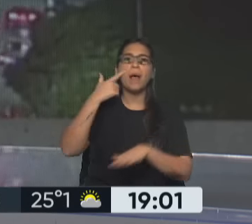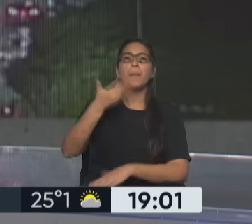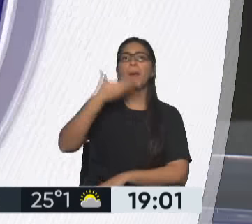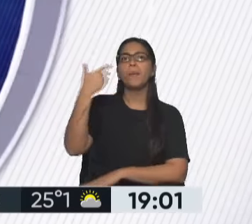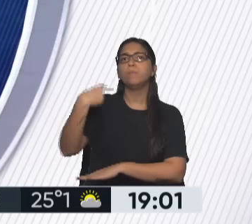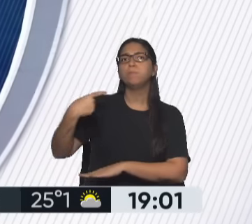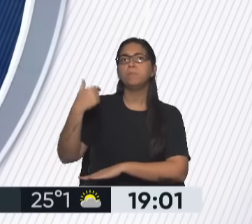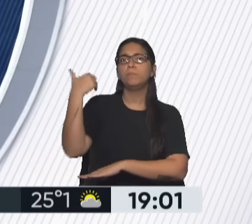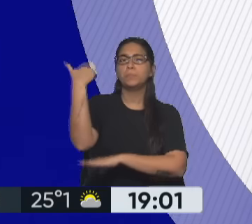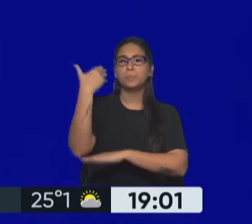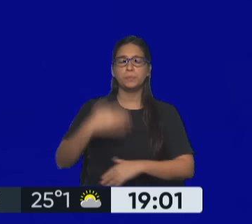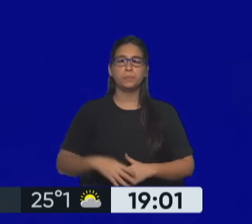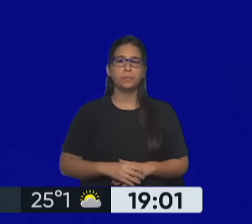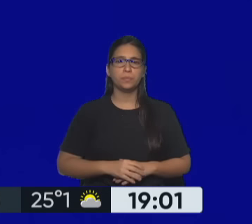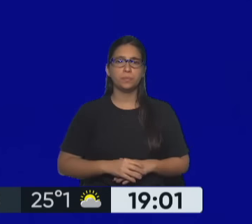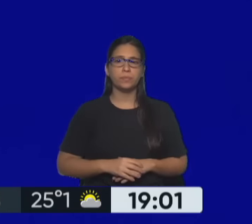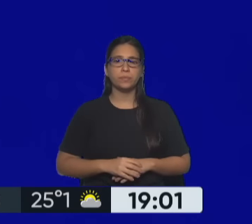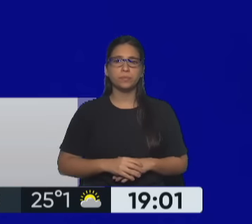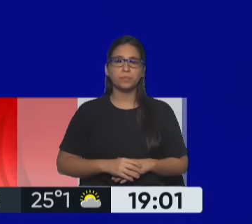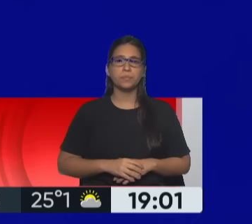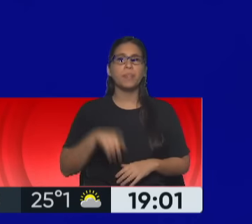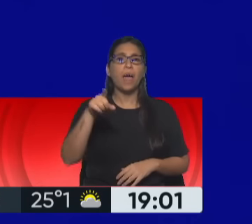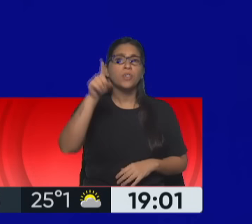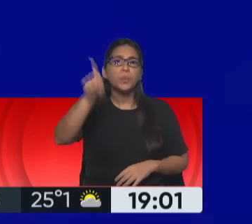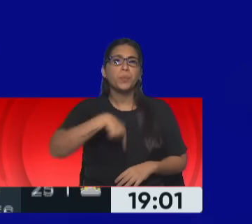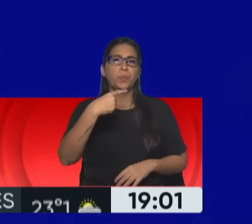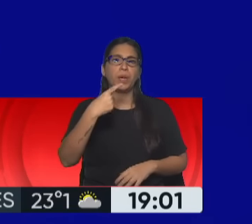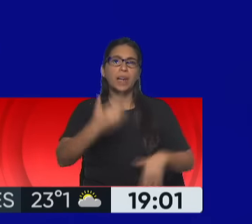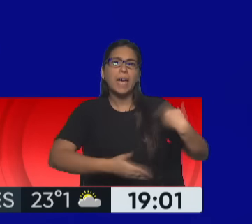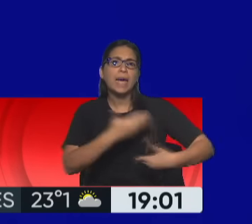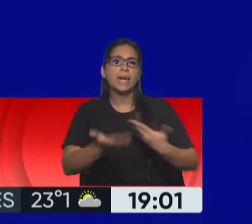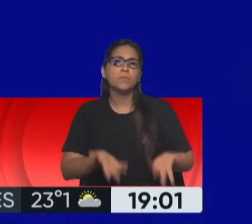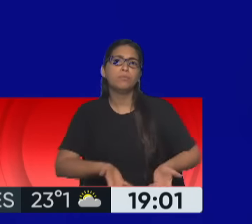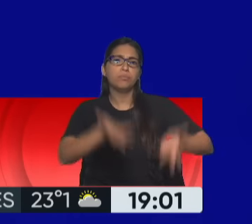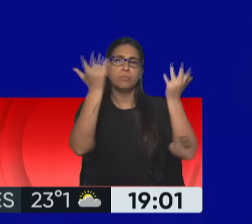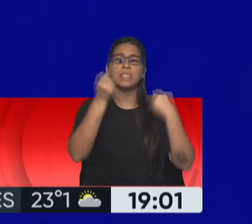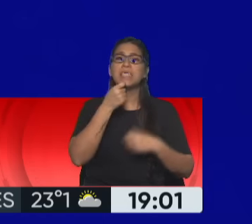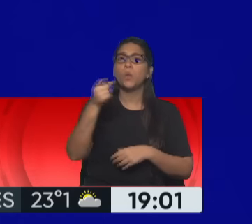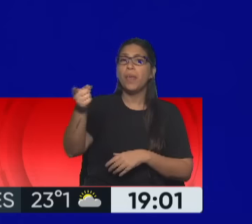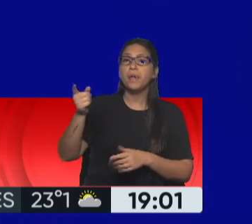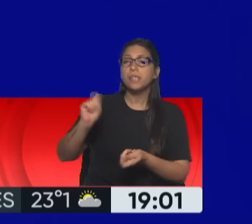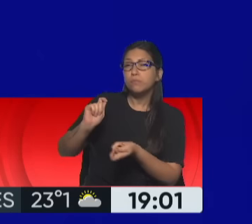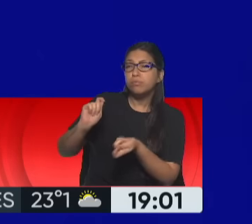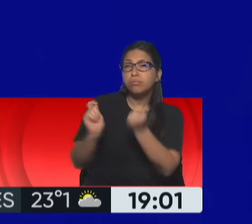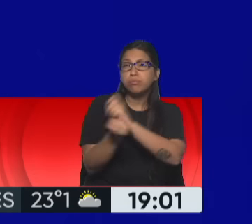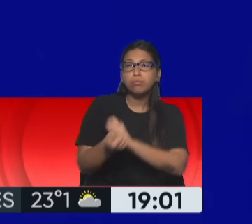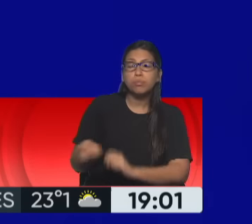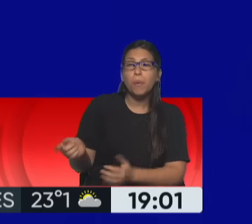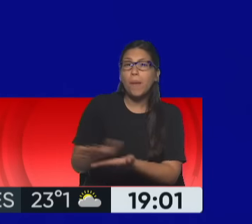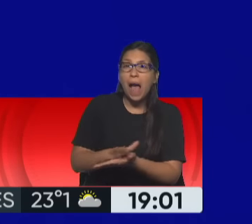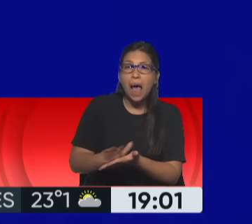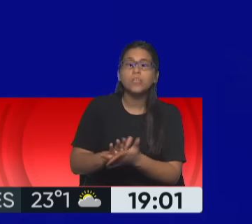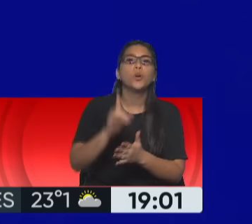ver. Eso va a generar muchísimo más crecimiento. Si ustedes le ponen las reformas estructurales, va a haber más